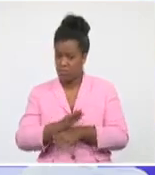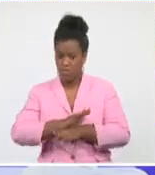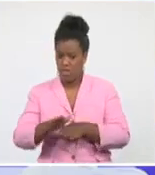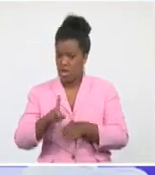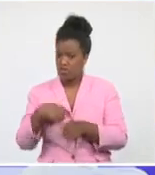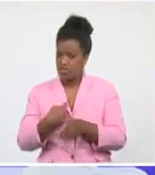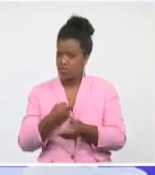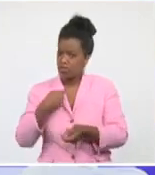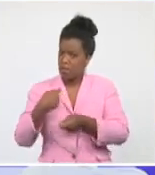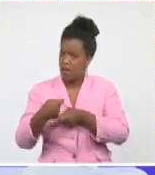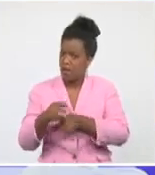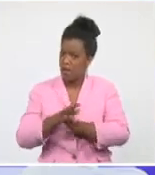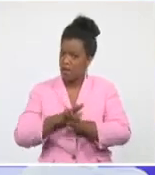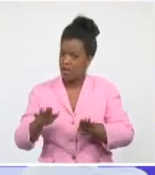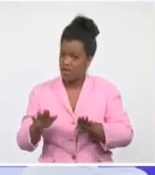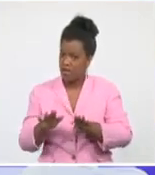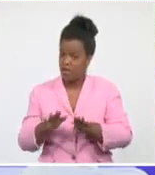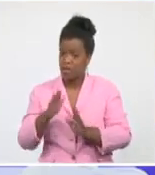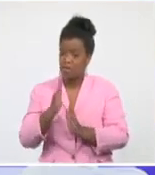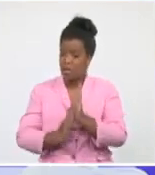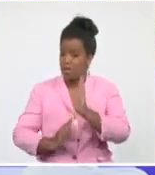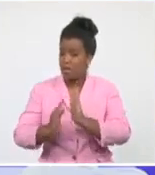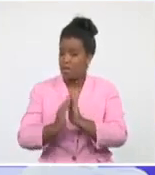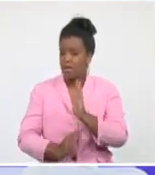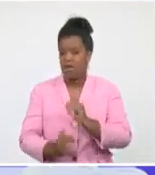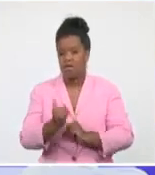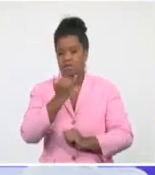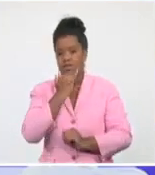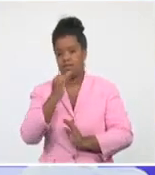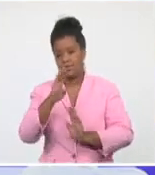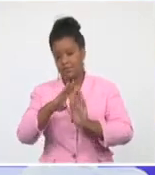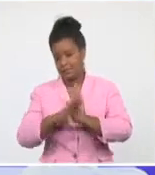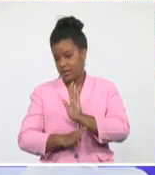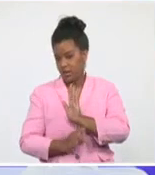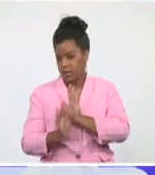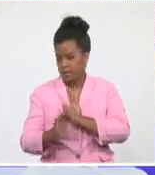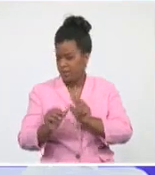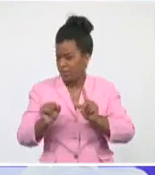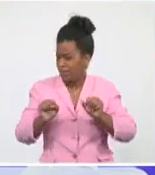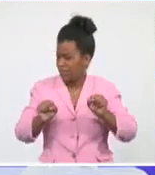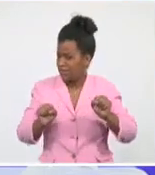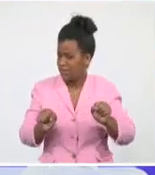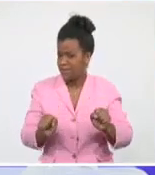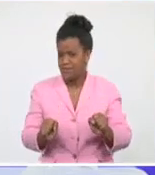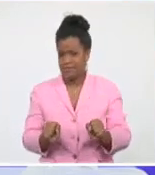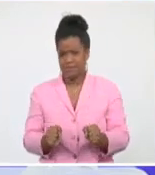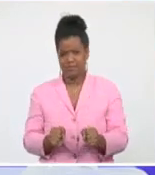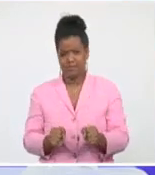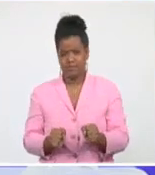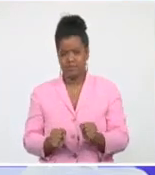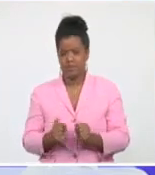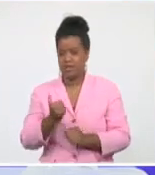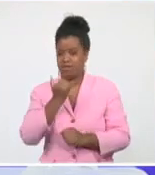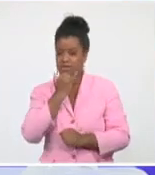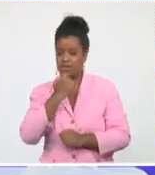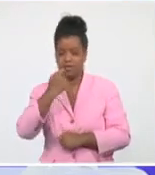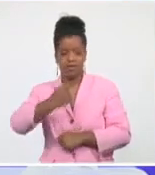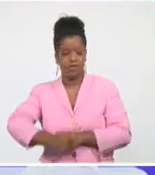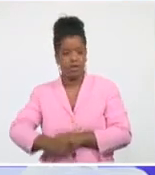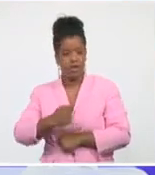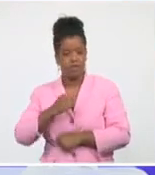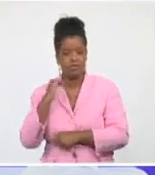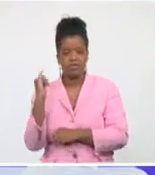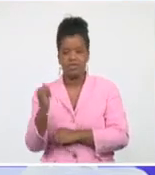algunos adicionalmente sufren el impacto de medidas coercitivas unilaterales que violan el derecho internacional